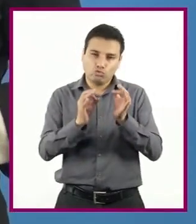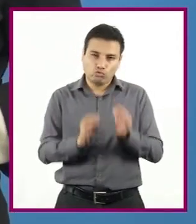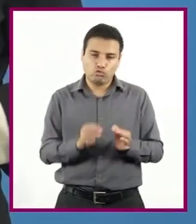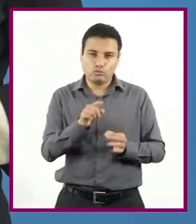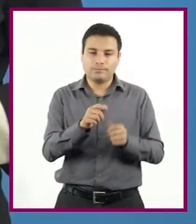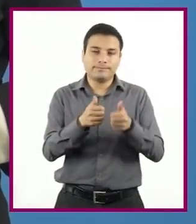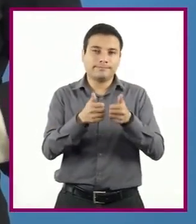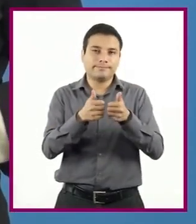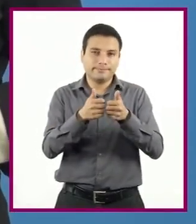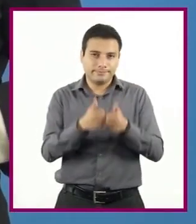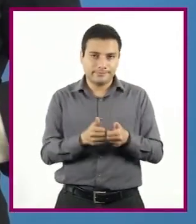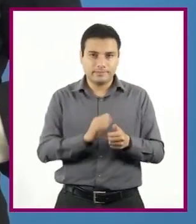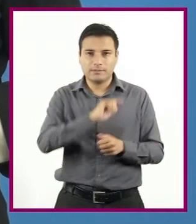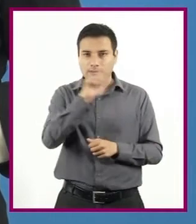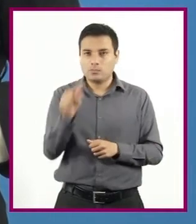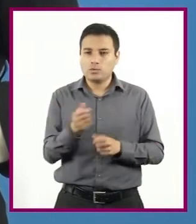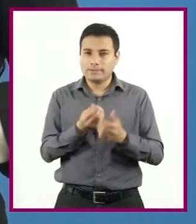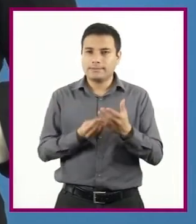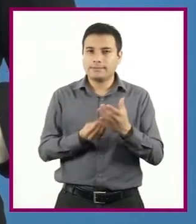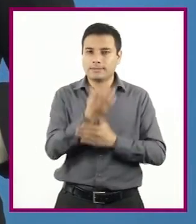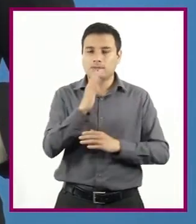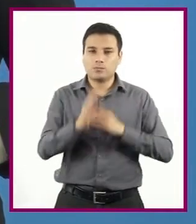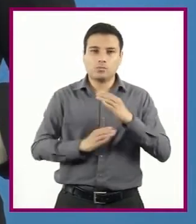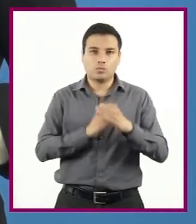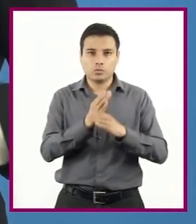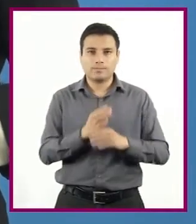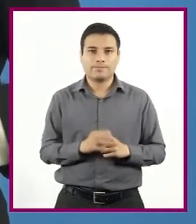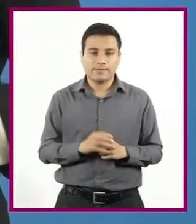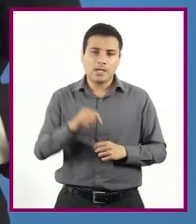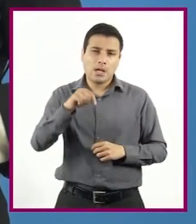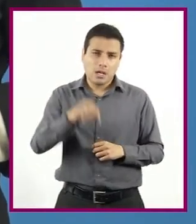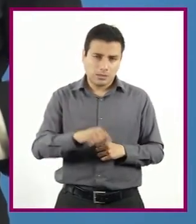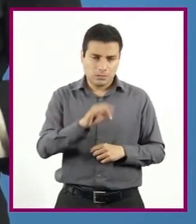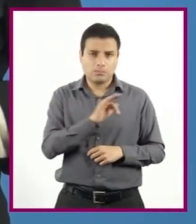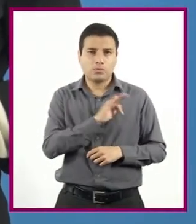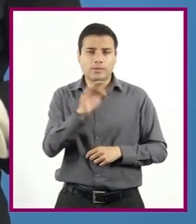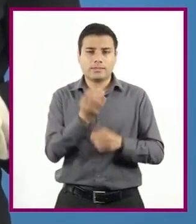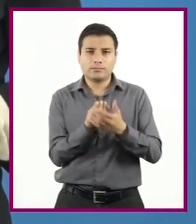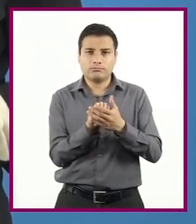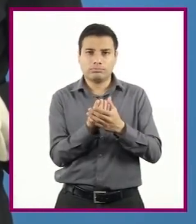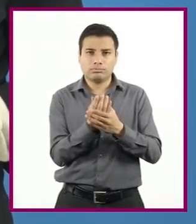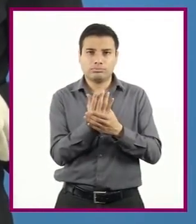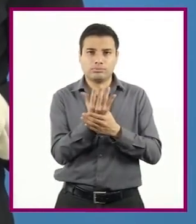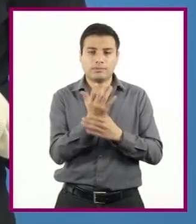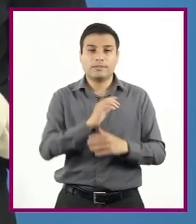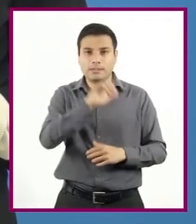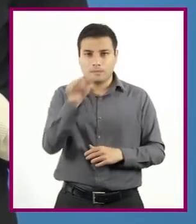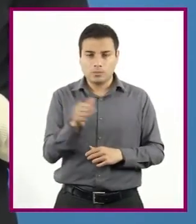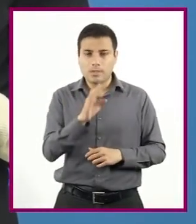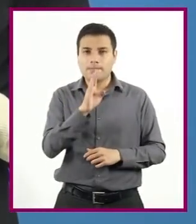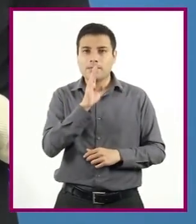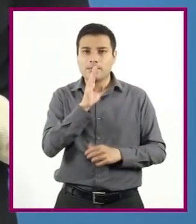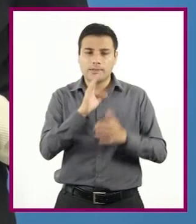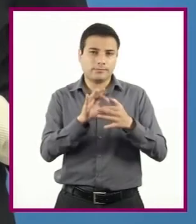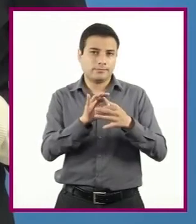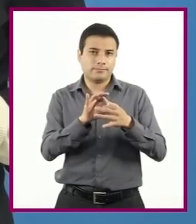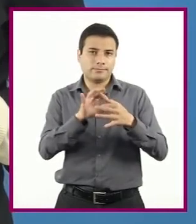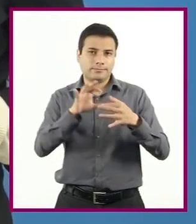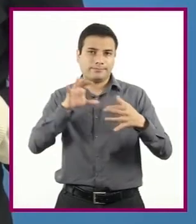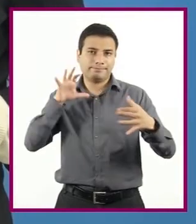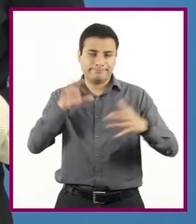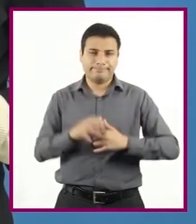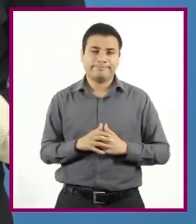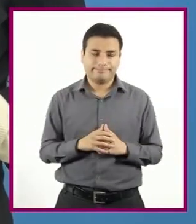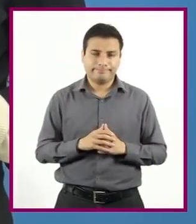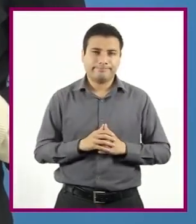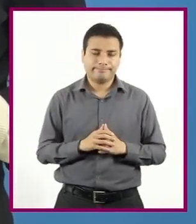Es tu salida para este mundo. Aquí brotas y floreces. Aquí te apartas de tu madre, como el pedazo de la piedra donde